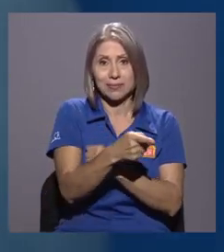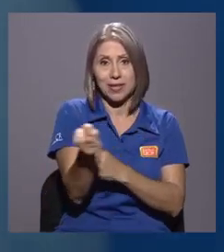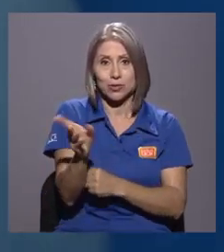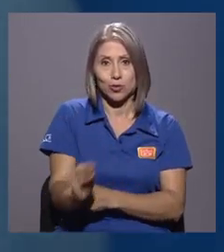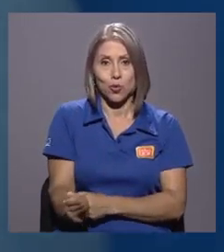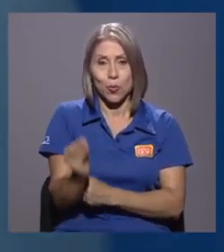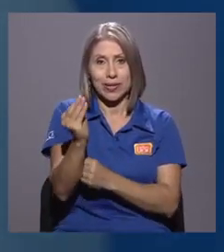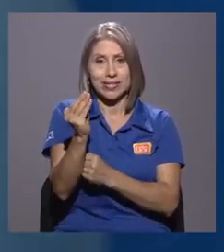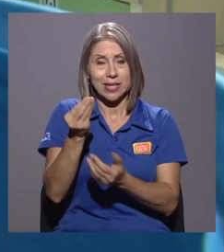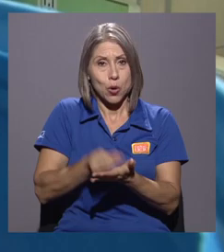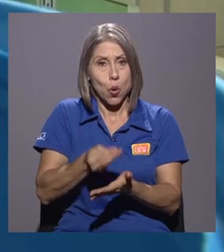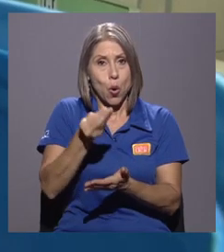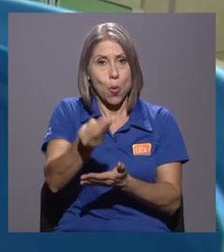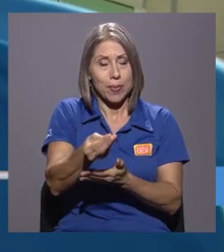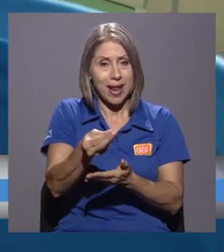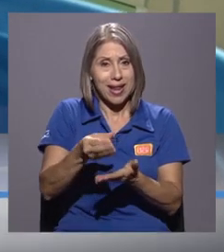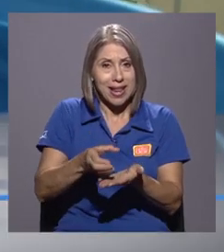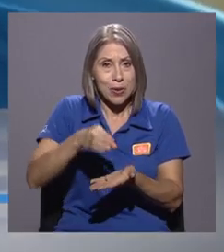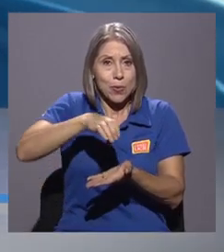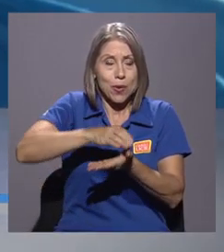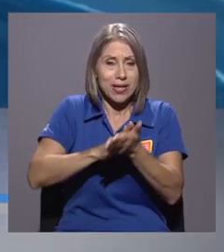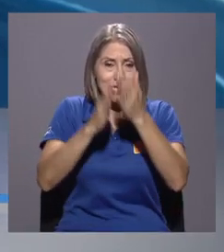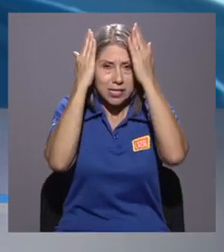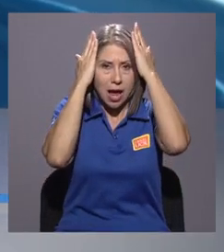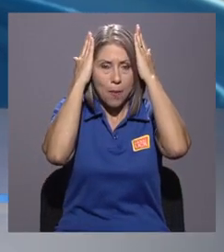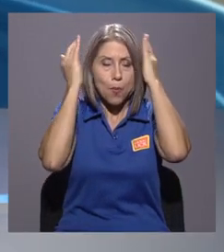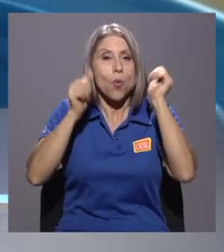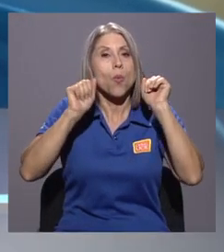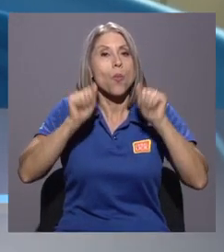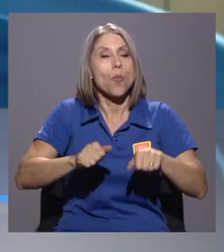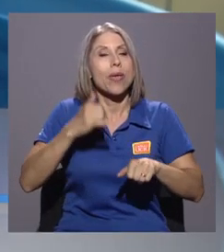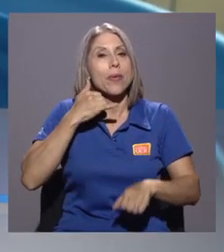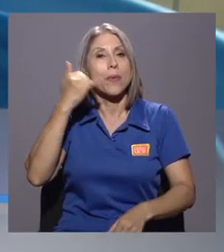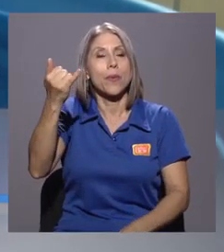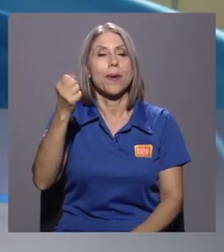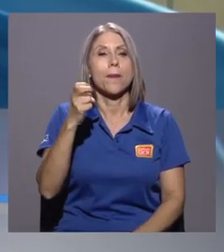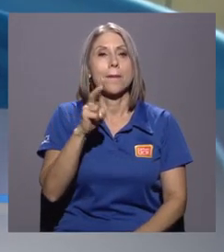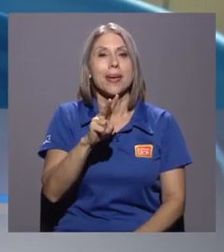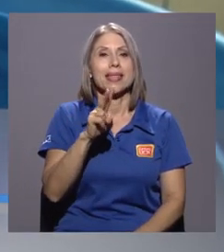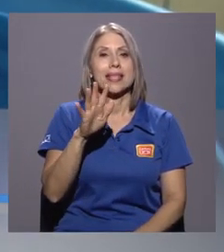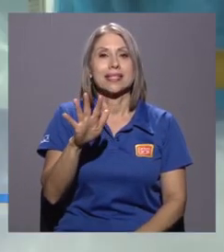adquirir el champú, puede hacerlo comunicándose al teléfono